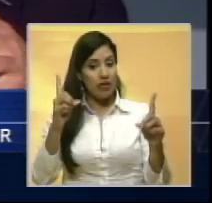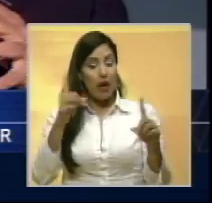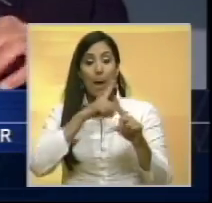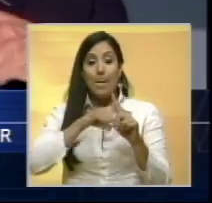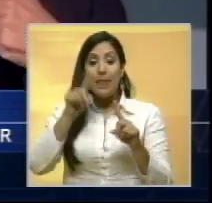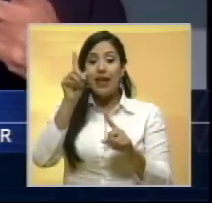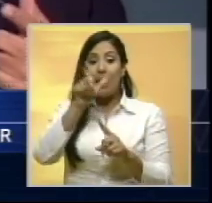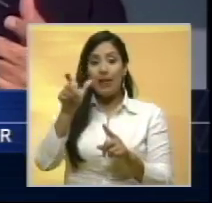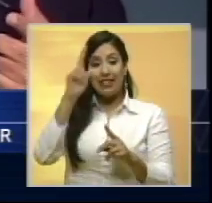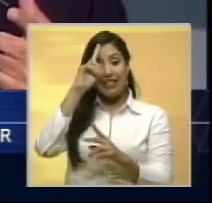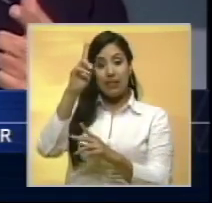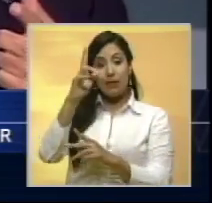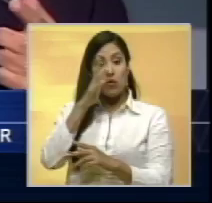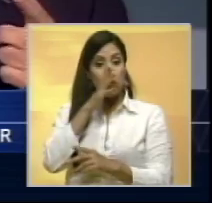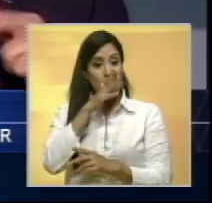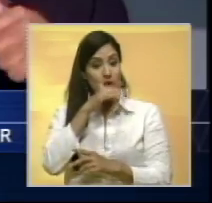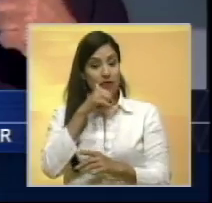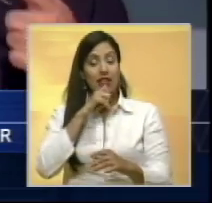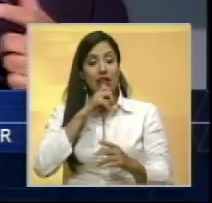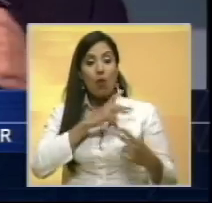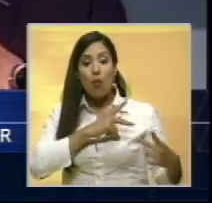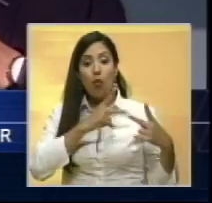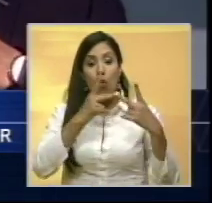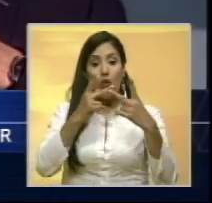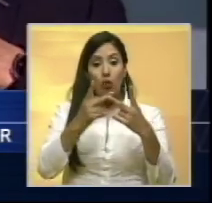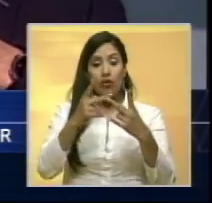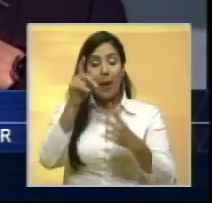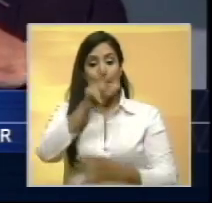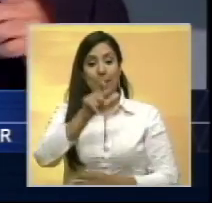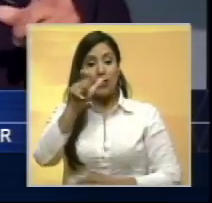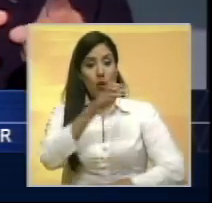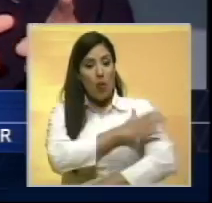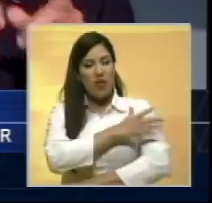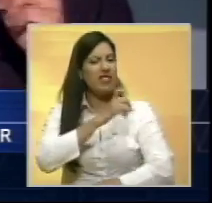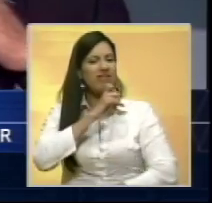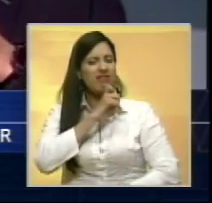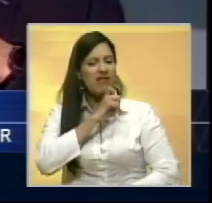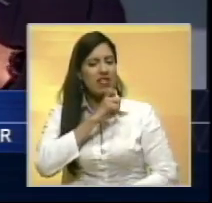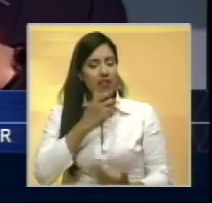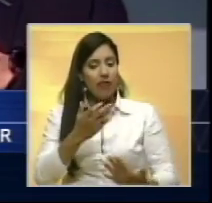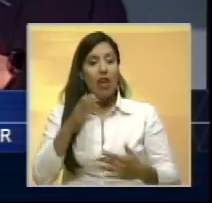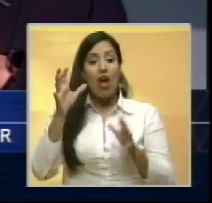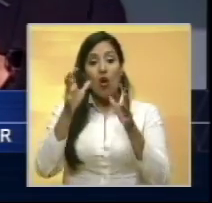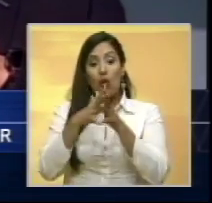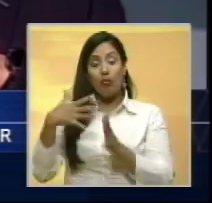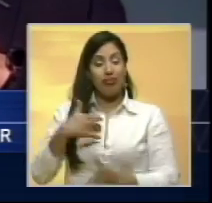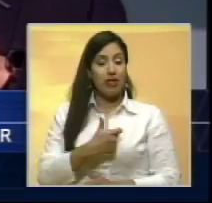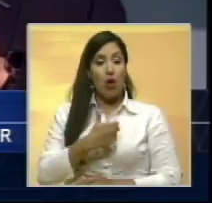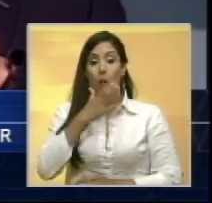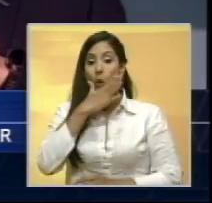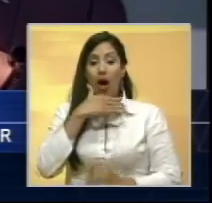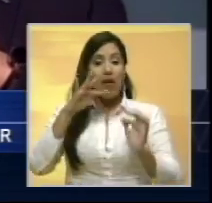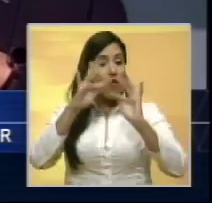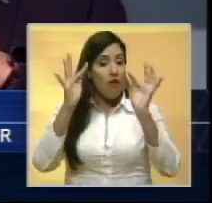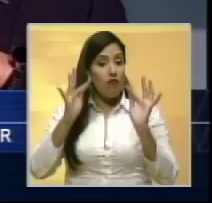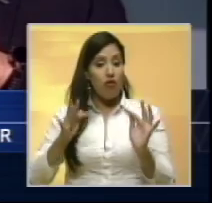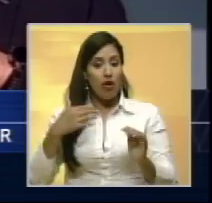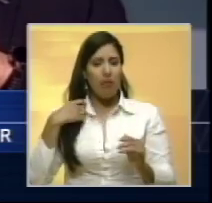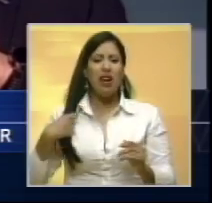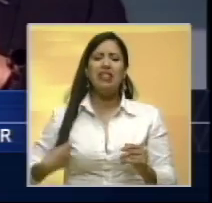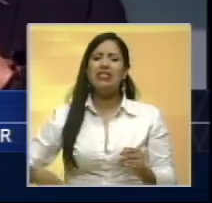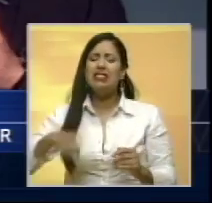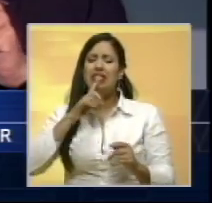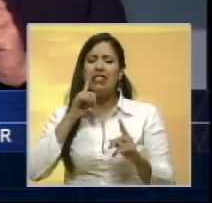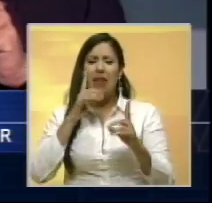Pero quien irrespeta la voluntad de las personas de oposición es precisamente este partido. No había ninguna necesidad. ¿Y es